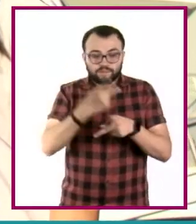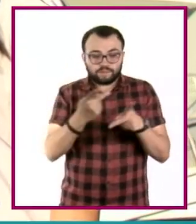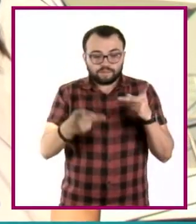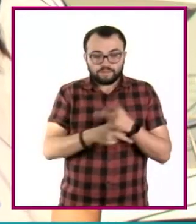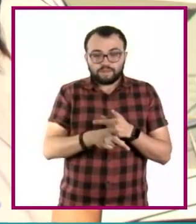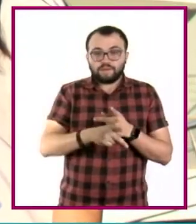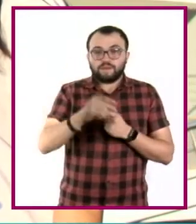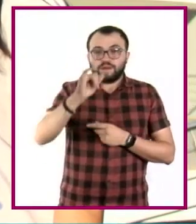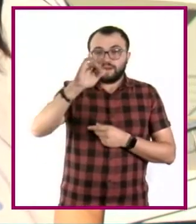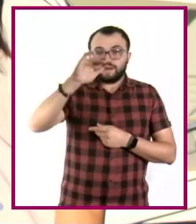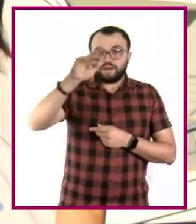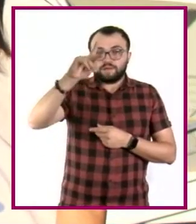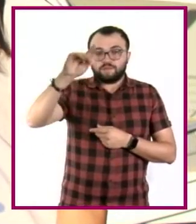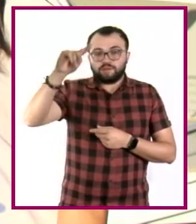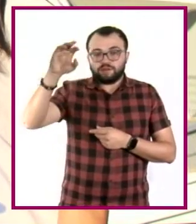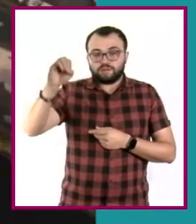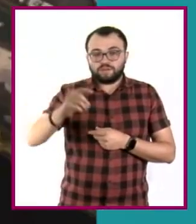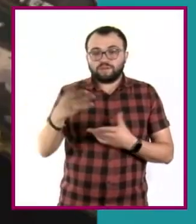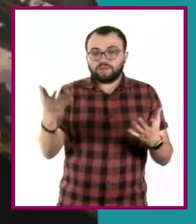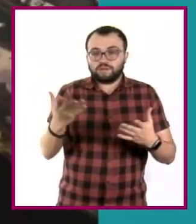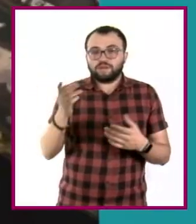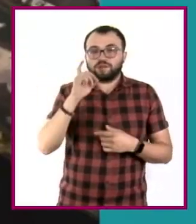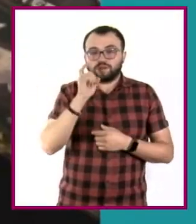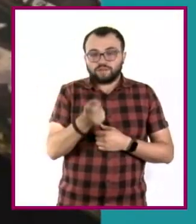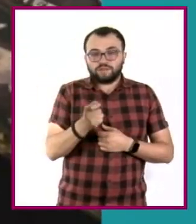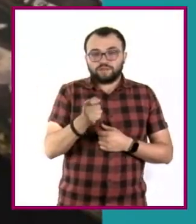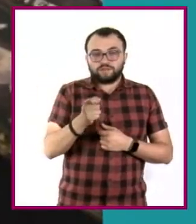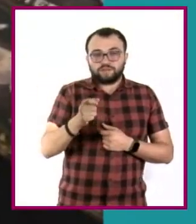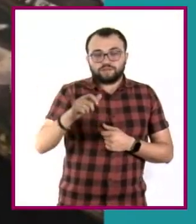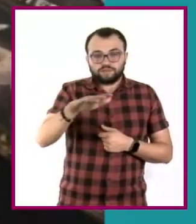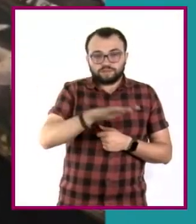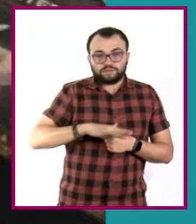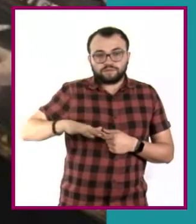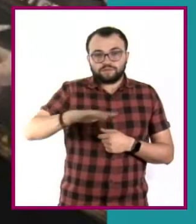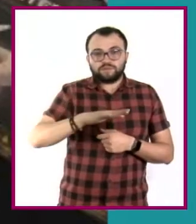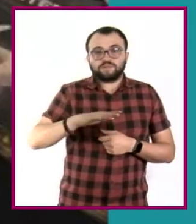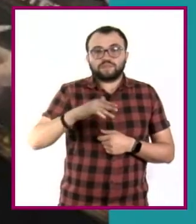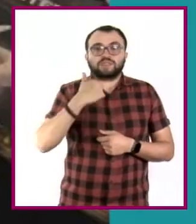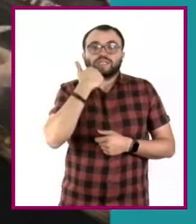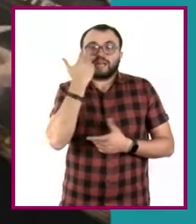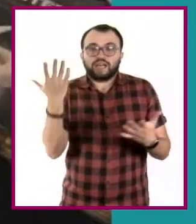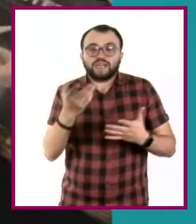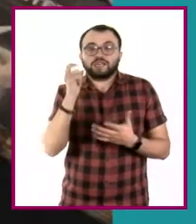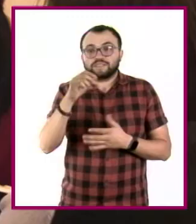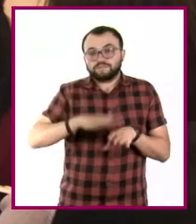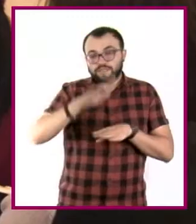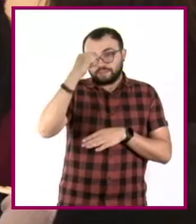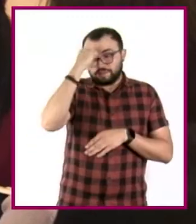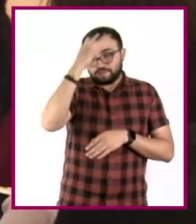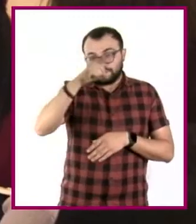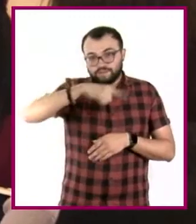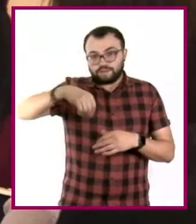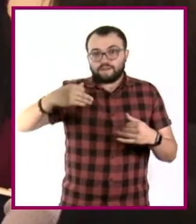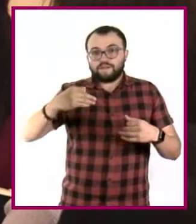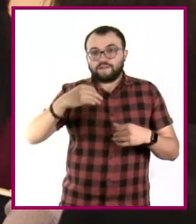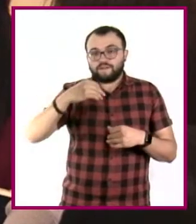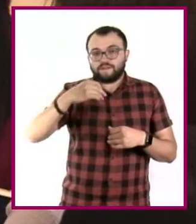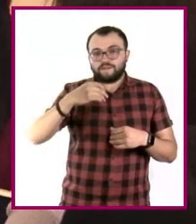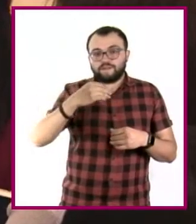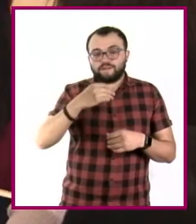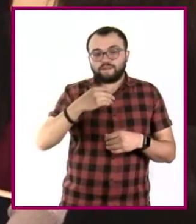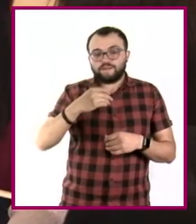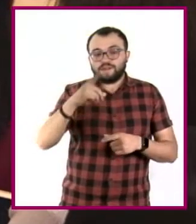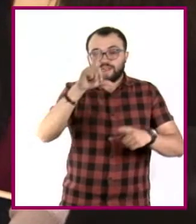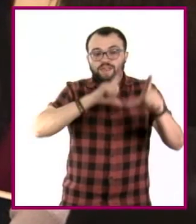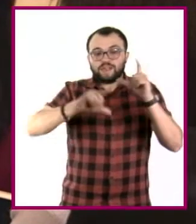Gloria Vázquez y Ayuki Akachi, realizaron una aplicación, la cual tiene como propósito facilitar a las personas a aprender el lenguaje de